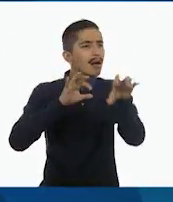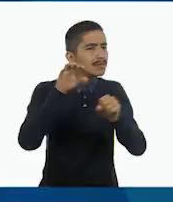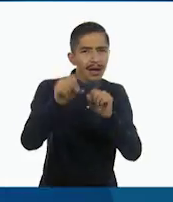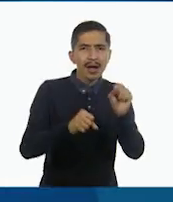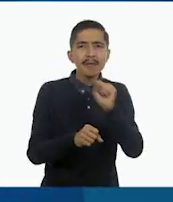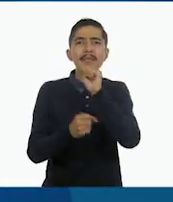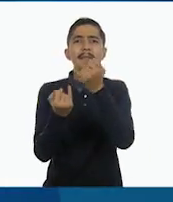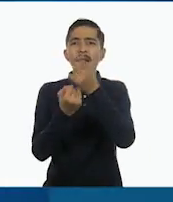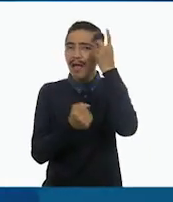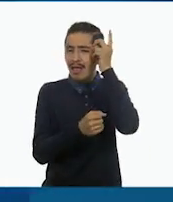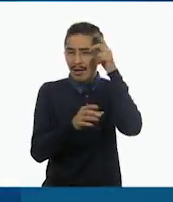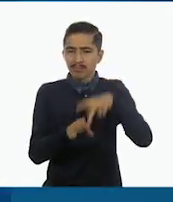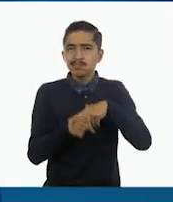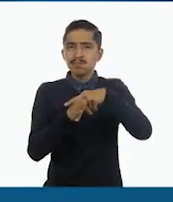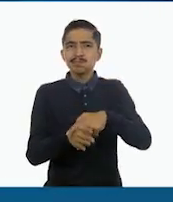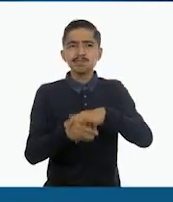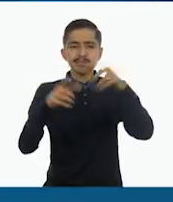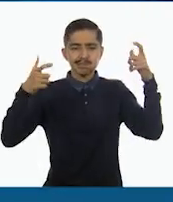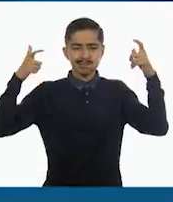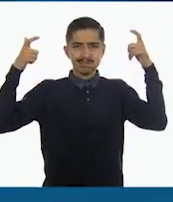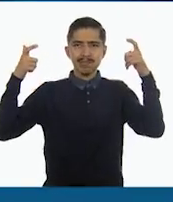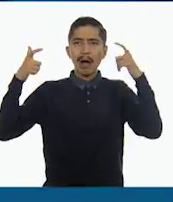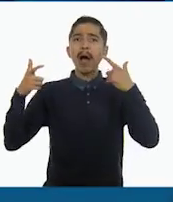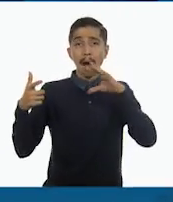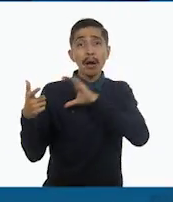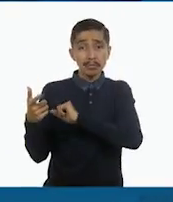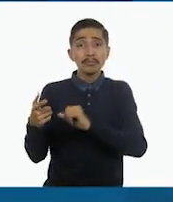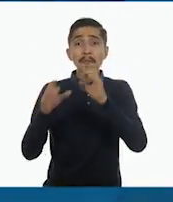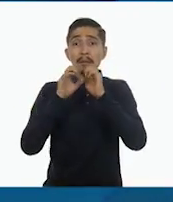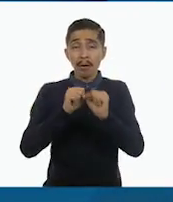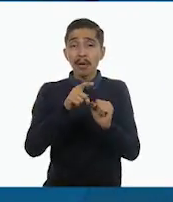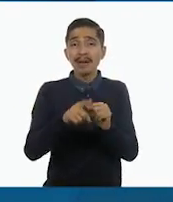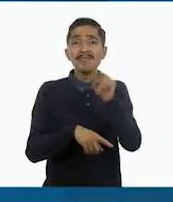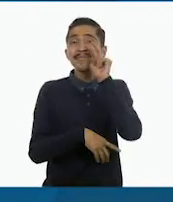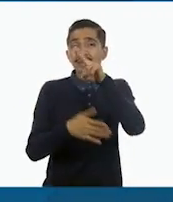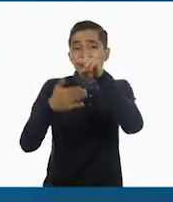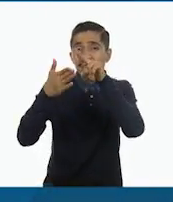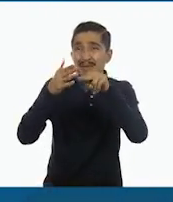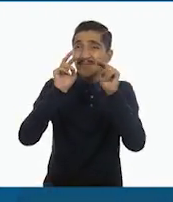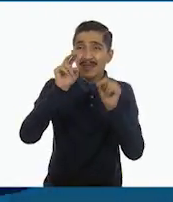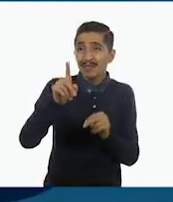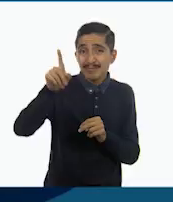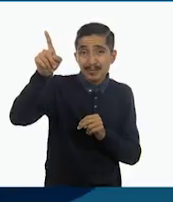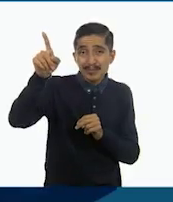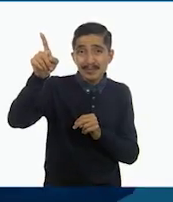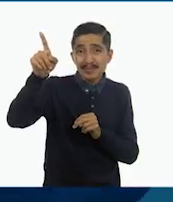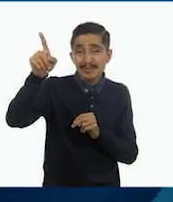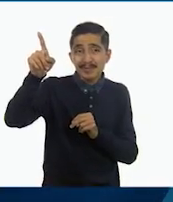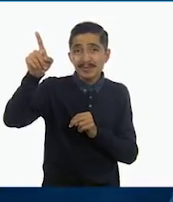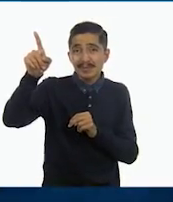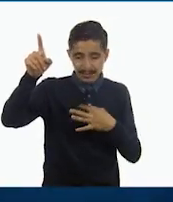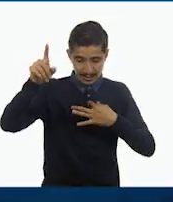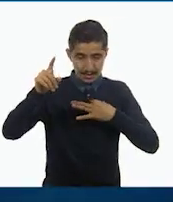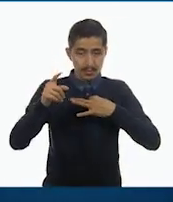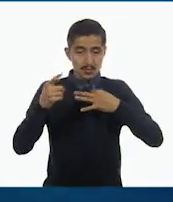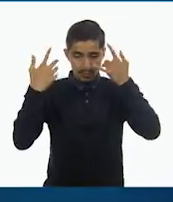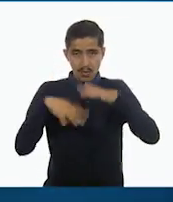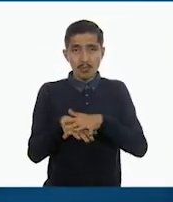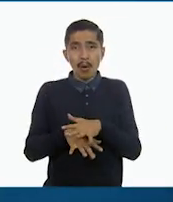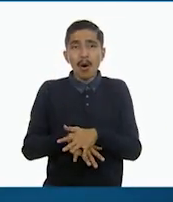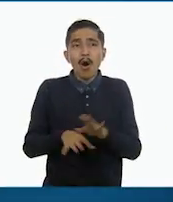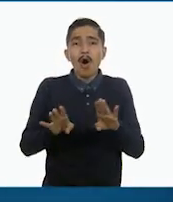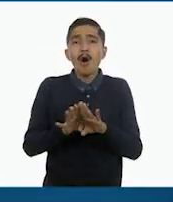encantaba cabalgar vestido de charro. Por ejemplo, en la pintura que podemos ver en pantalla, está ahí vestido como